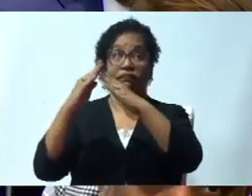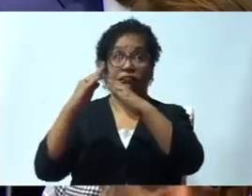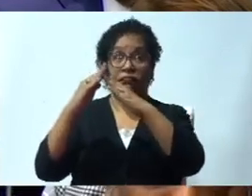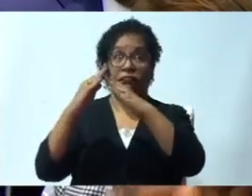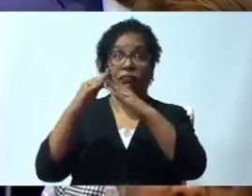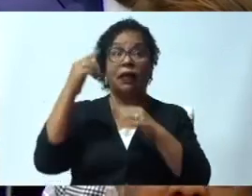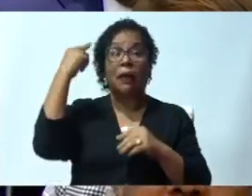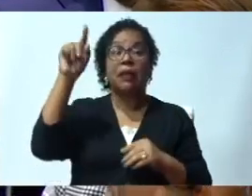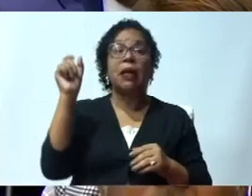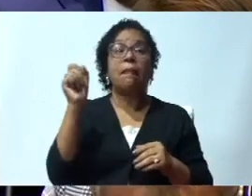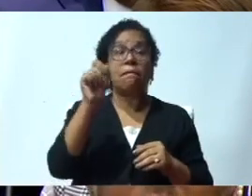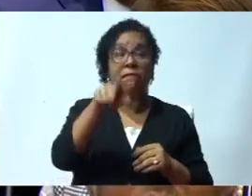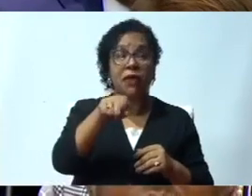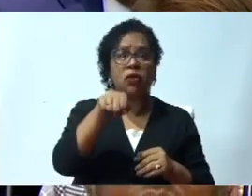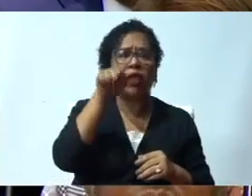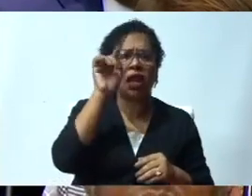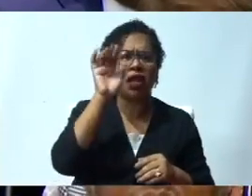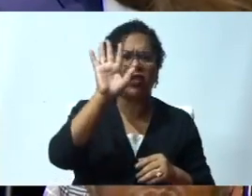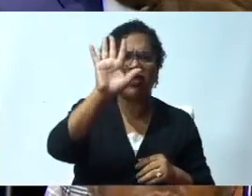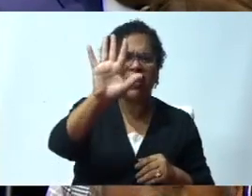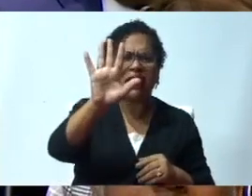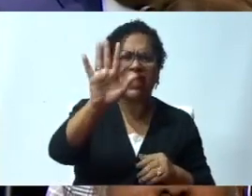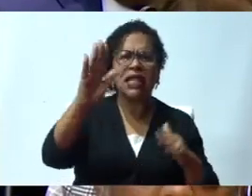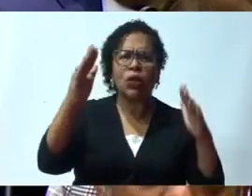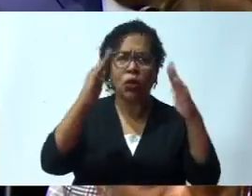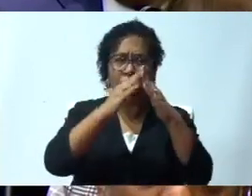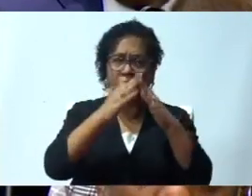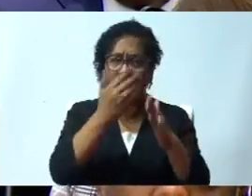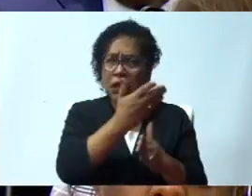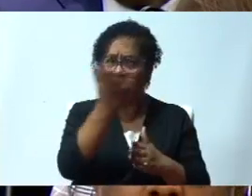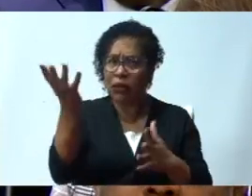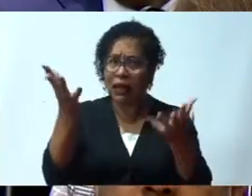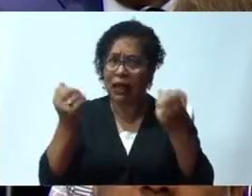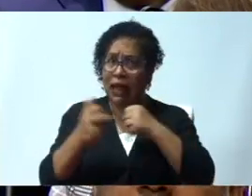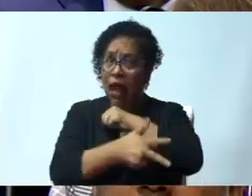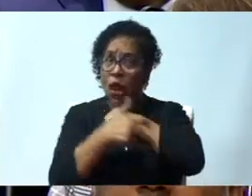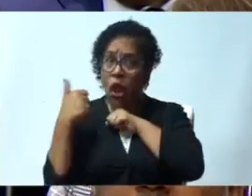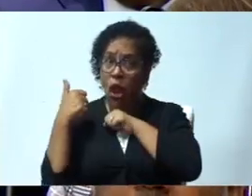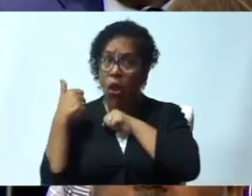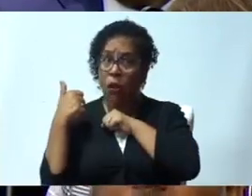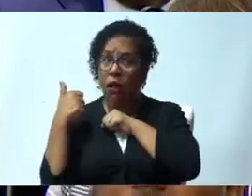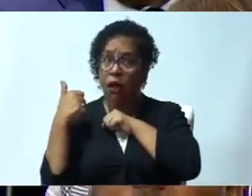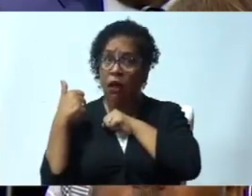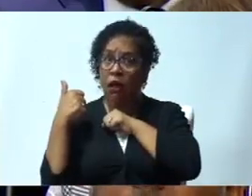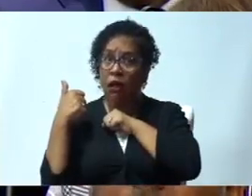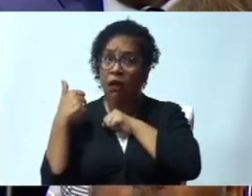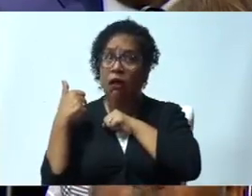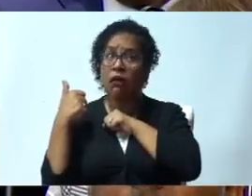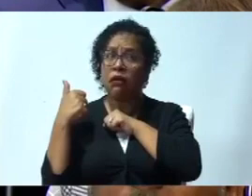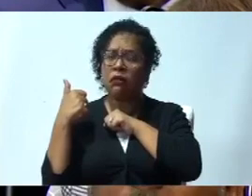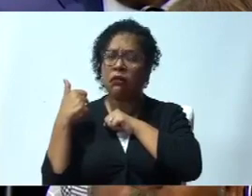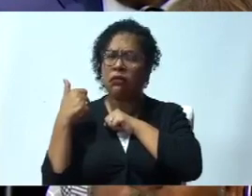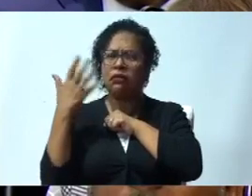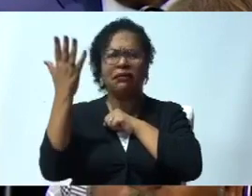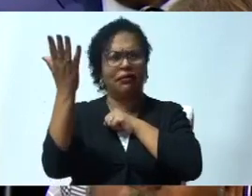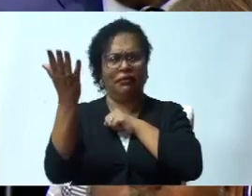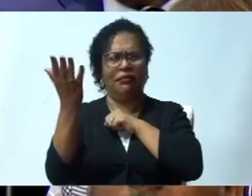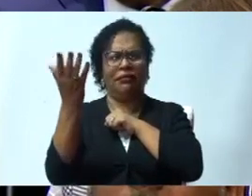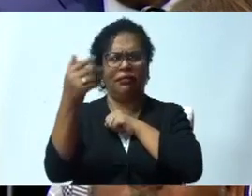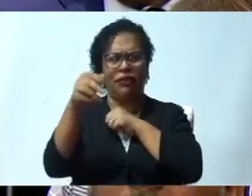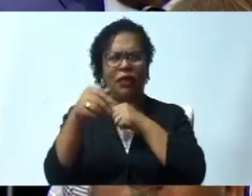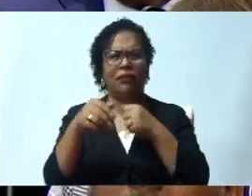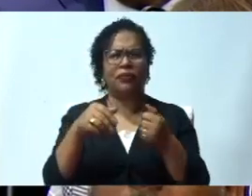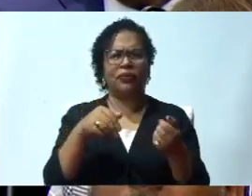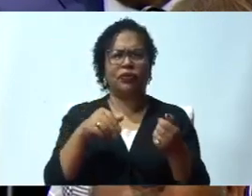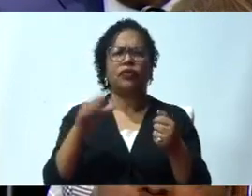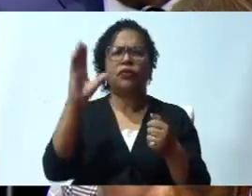robar esos apartamentos, porque mire qué ironía de la vida. Usted agarra la copia de la cédula y entra al